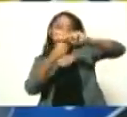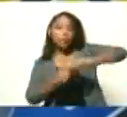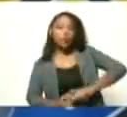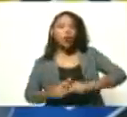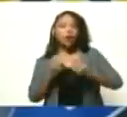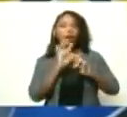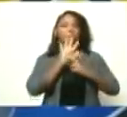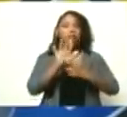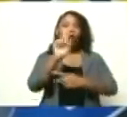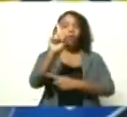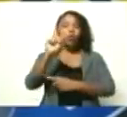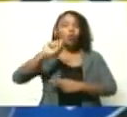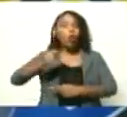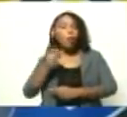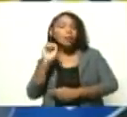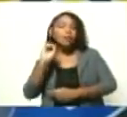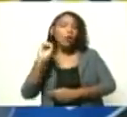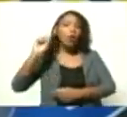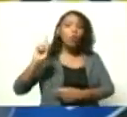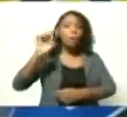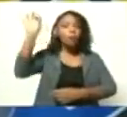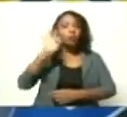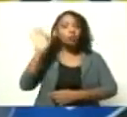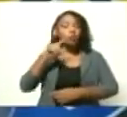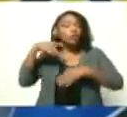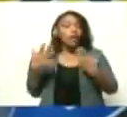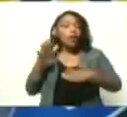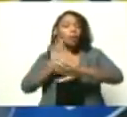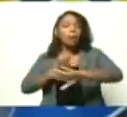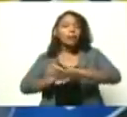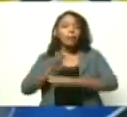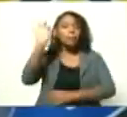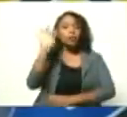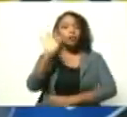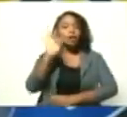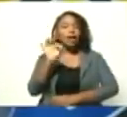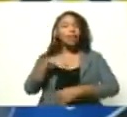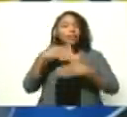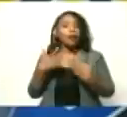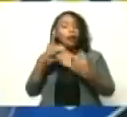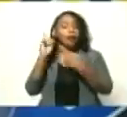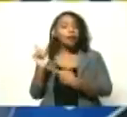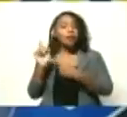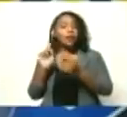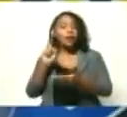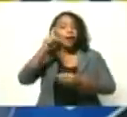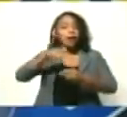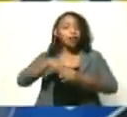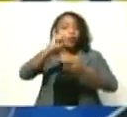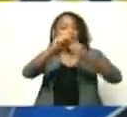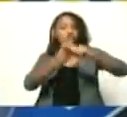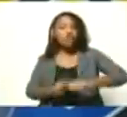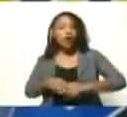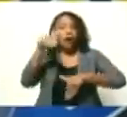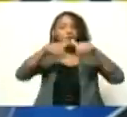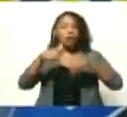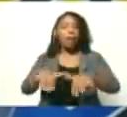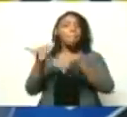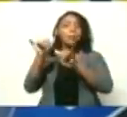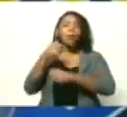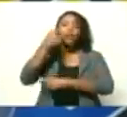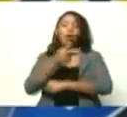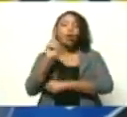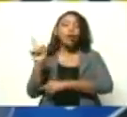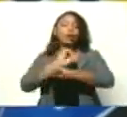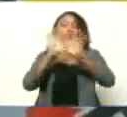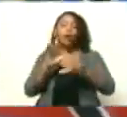un 1,01% de lo que es el porcentaje del registro electoral. Asimismo, ha dicho que